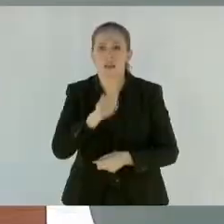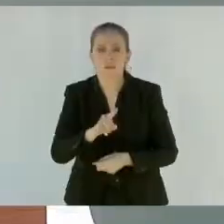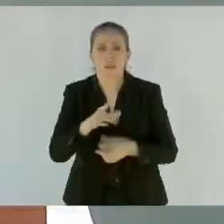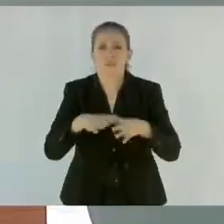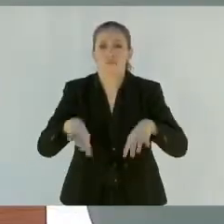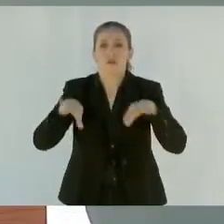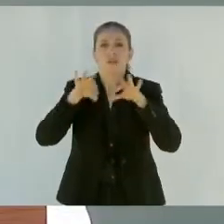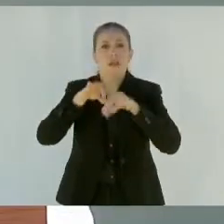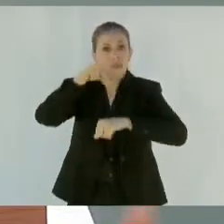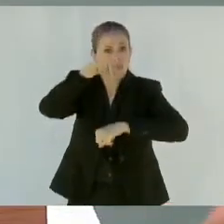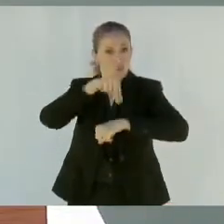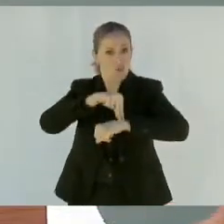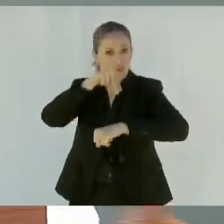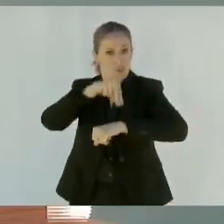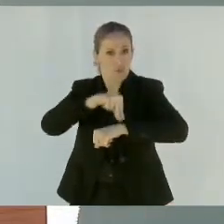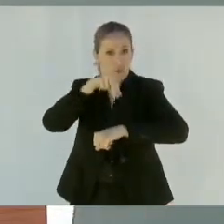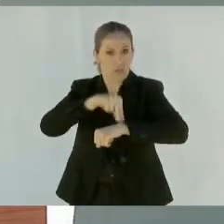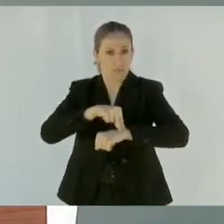esta